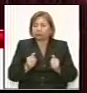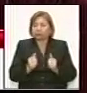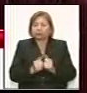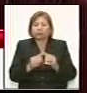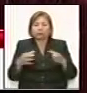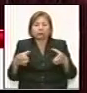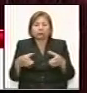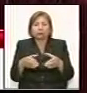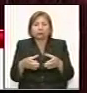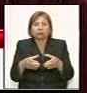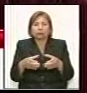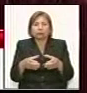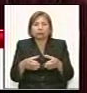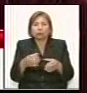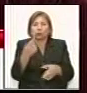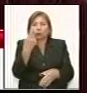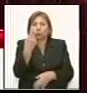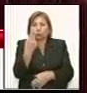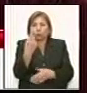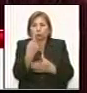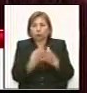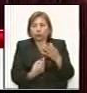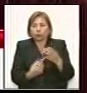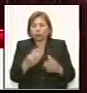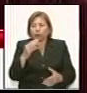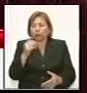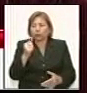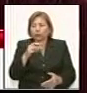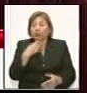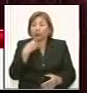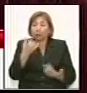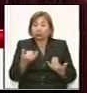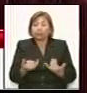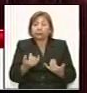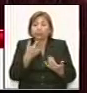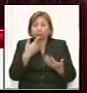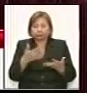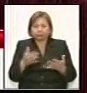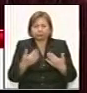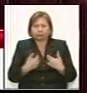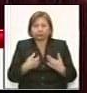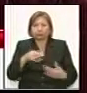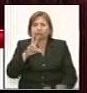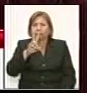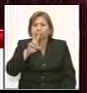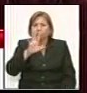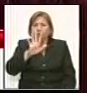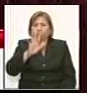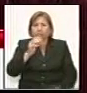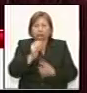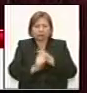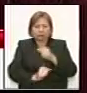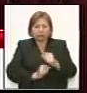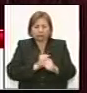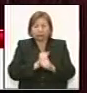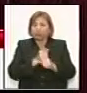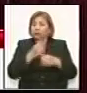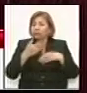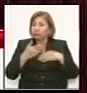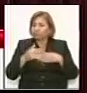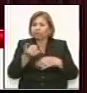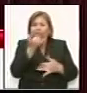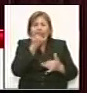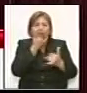congreso pequeño unicameral, que es el actual. Esa constitución ya tiene más de 25 años, y a pesar de sus